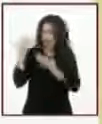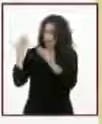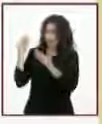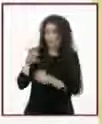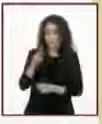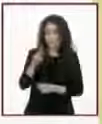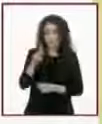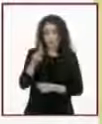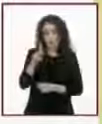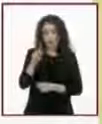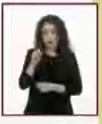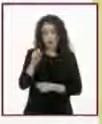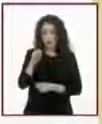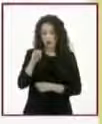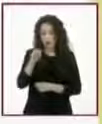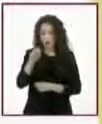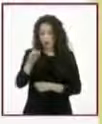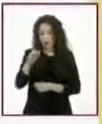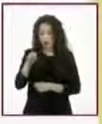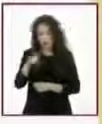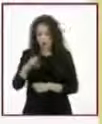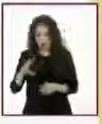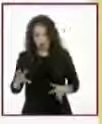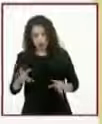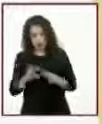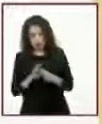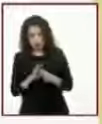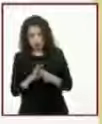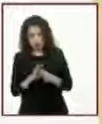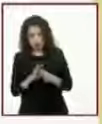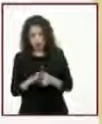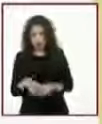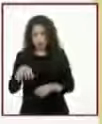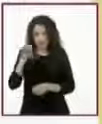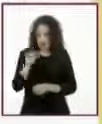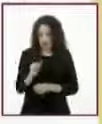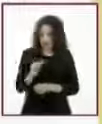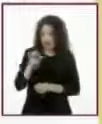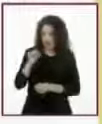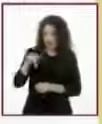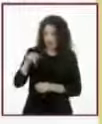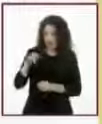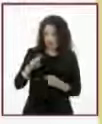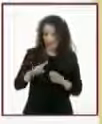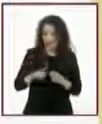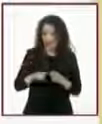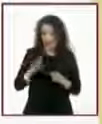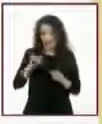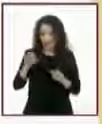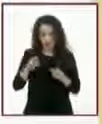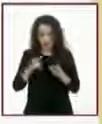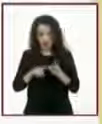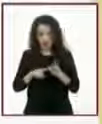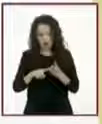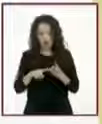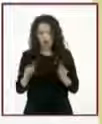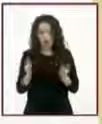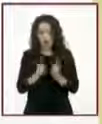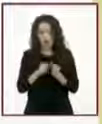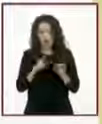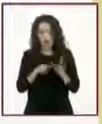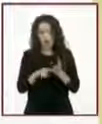su complemento. A, ante, bajo, con,